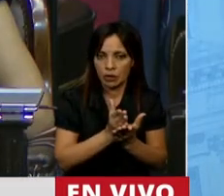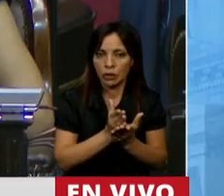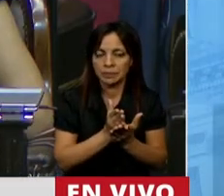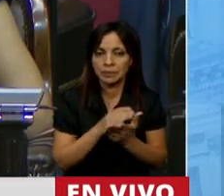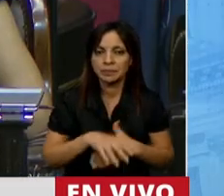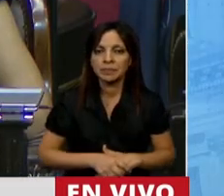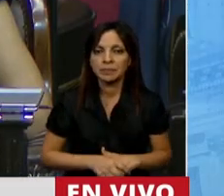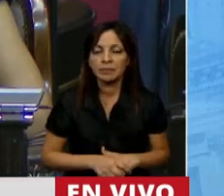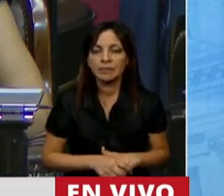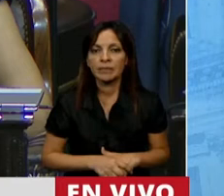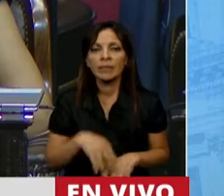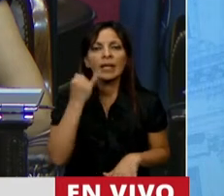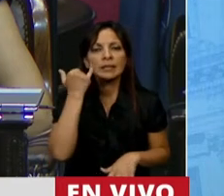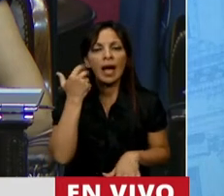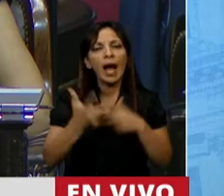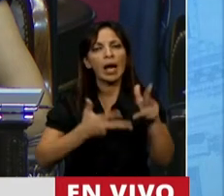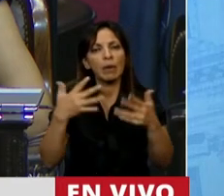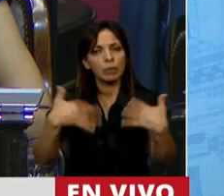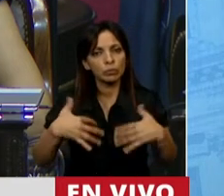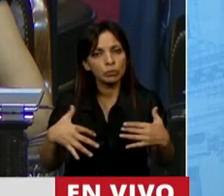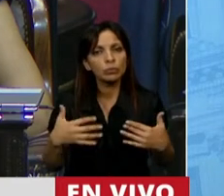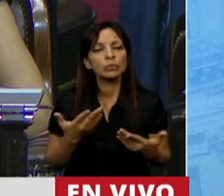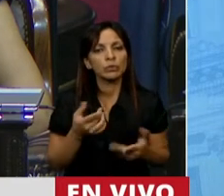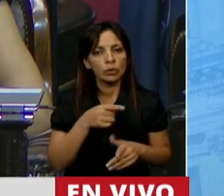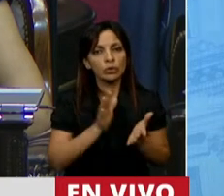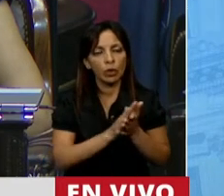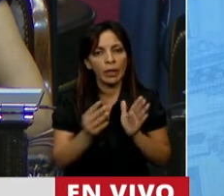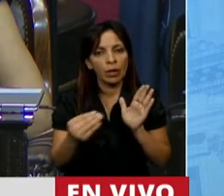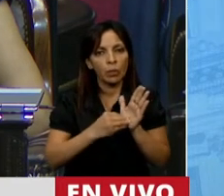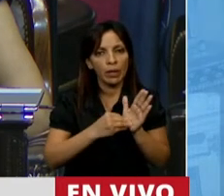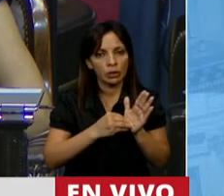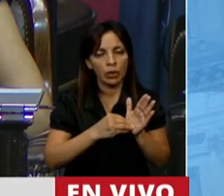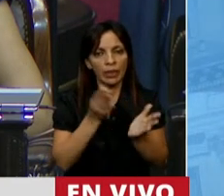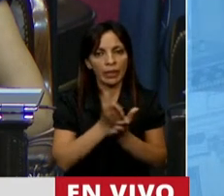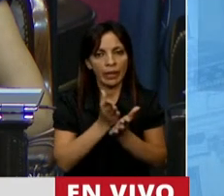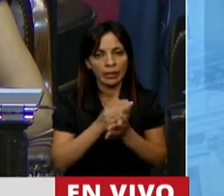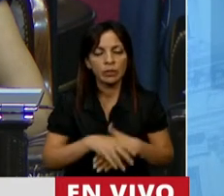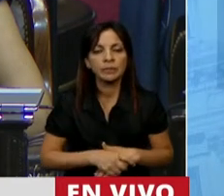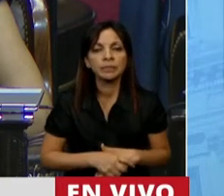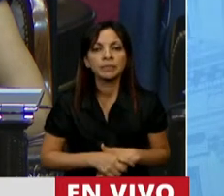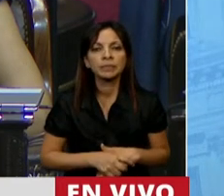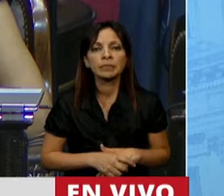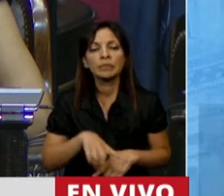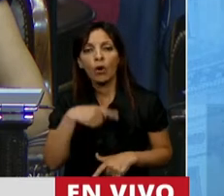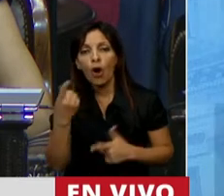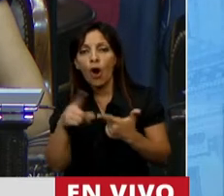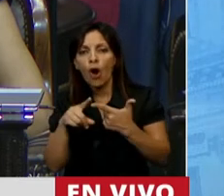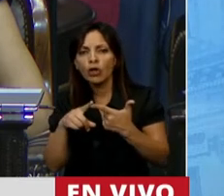se ha dicho mucho sobre esto. Y el segundo es que como Estado hemos